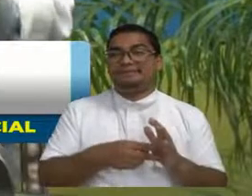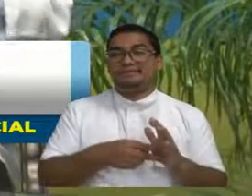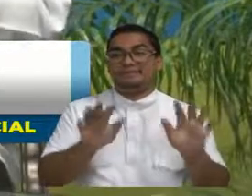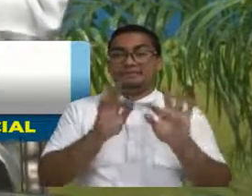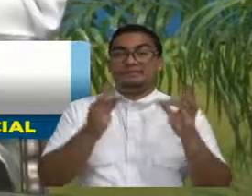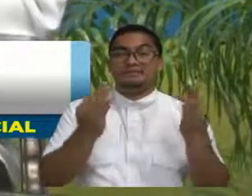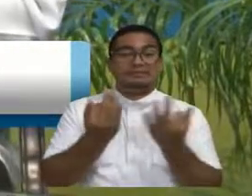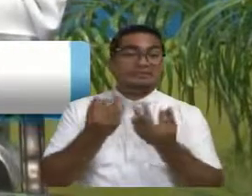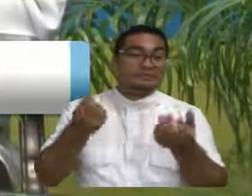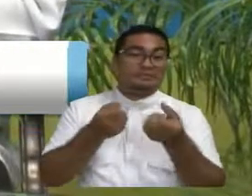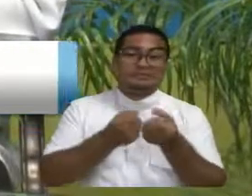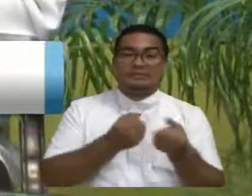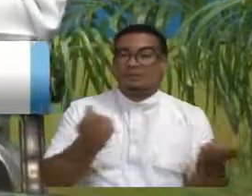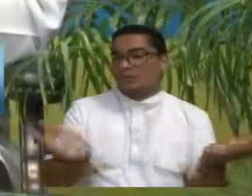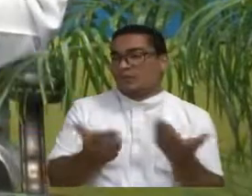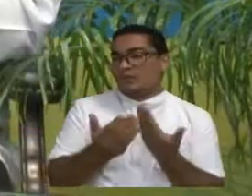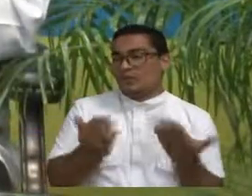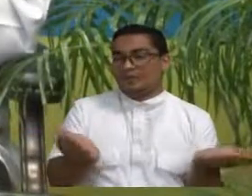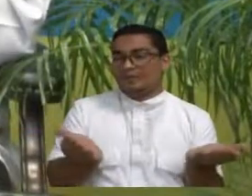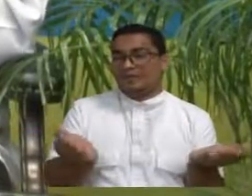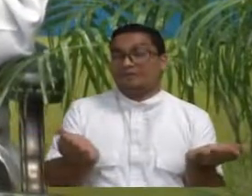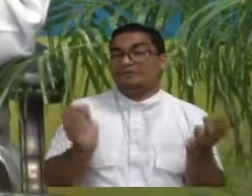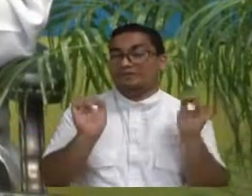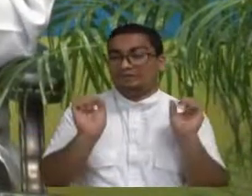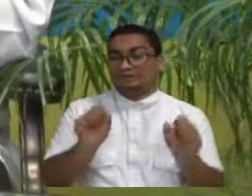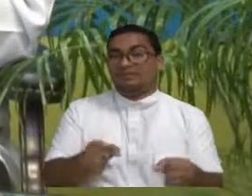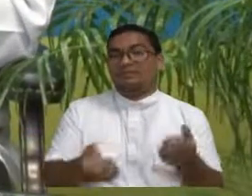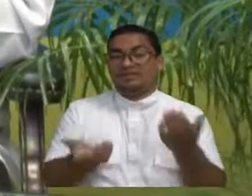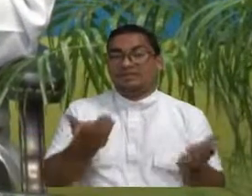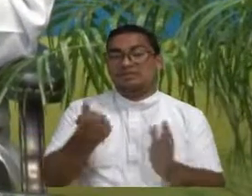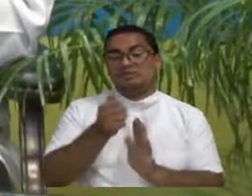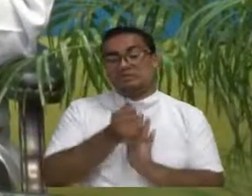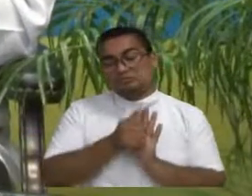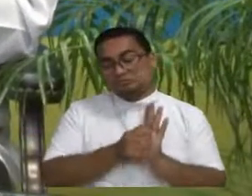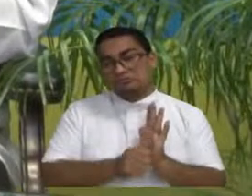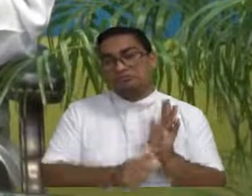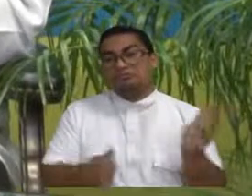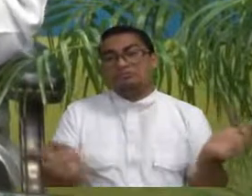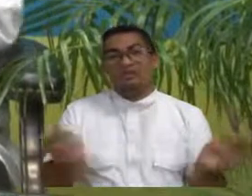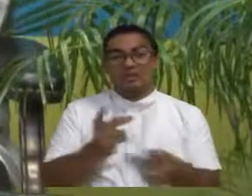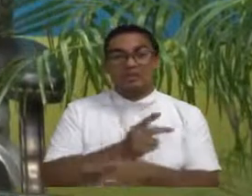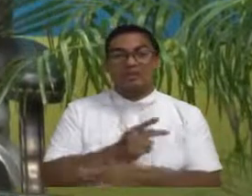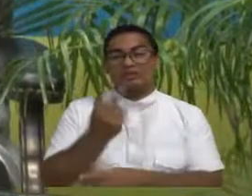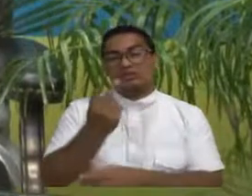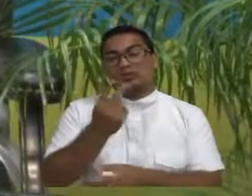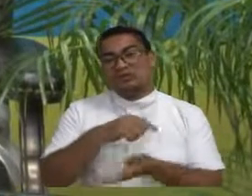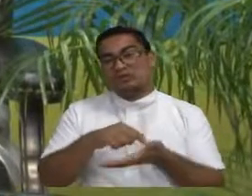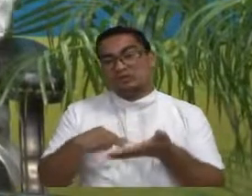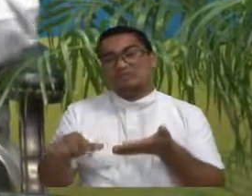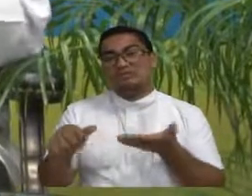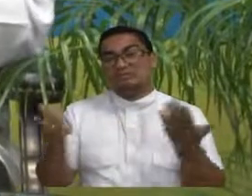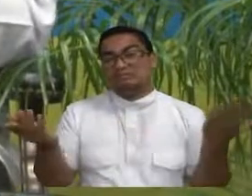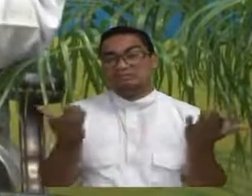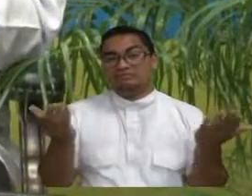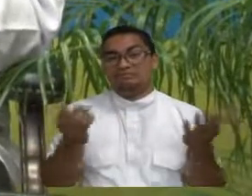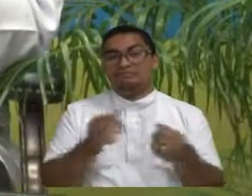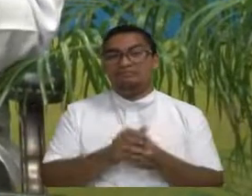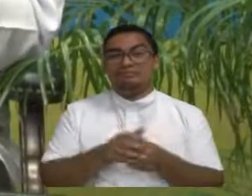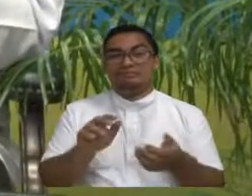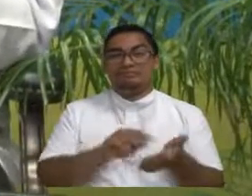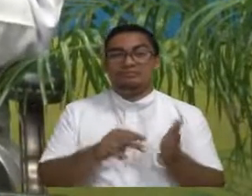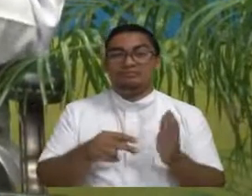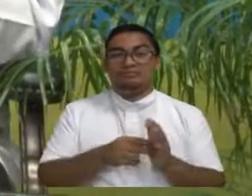apoyo, lógicamente que esto puede prolongarse y los síntomas van a durar más de 2 semanas y a entrar en una depresión. La depresión de